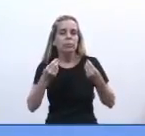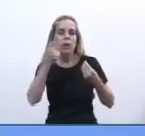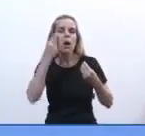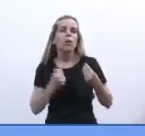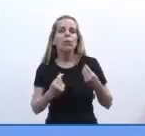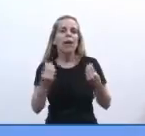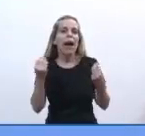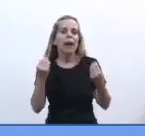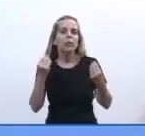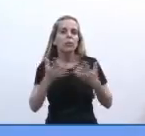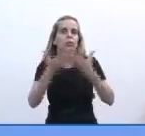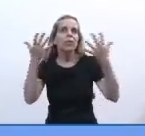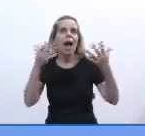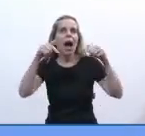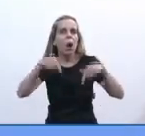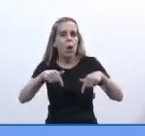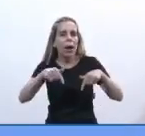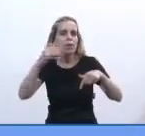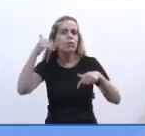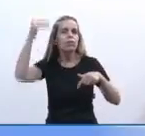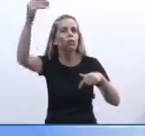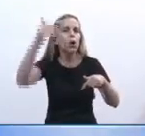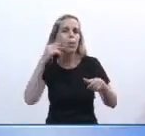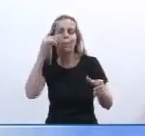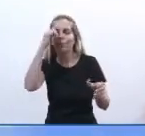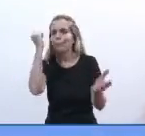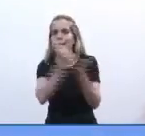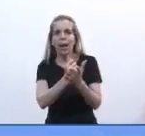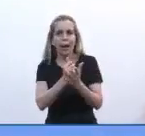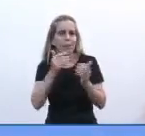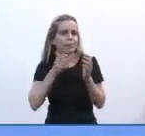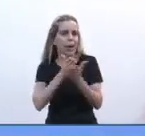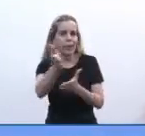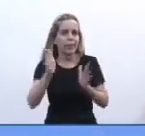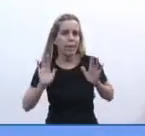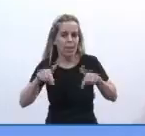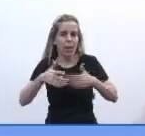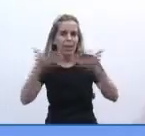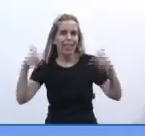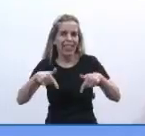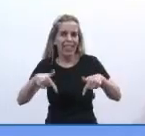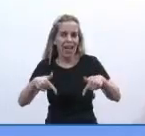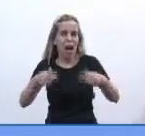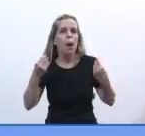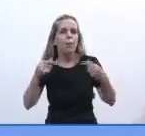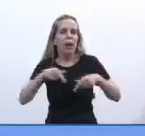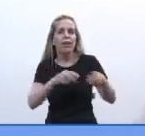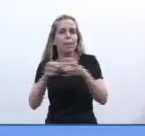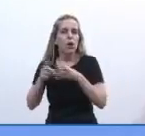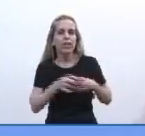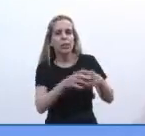es iba a ser histórico porque estamos debatiendo